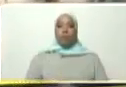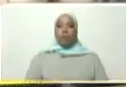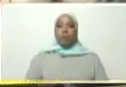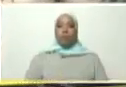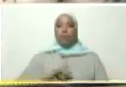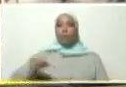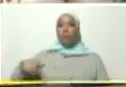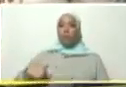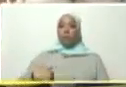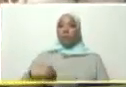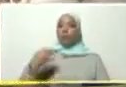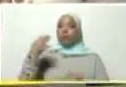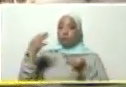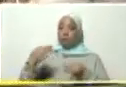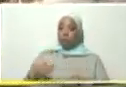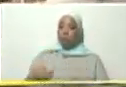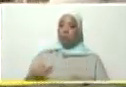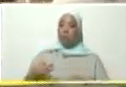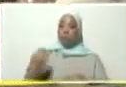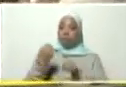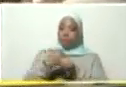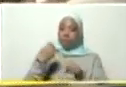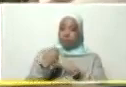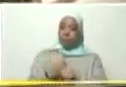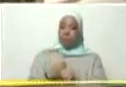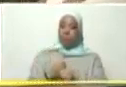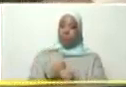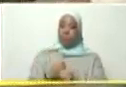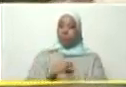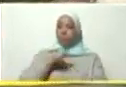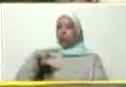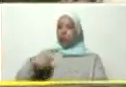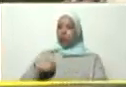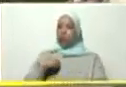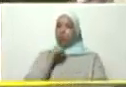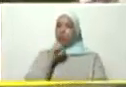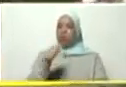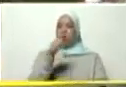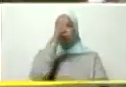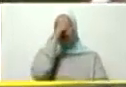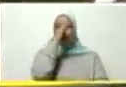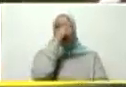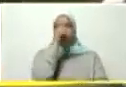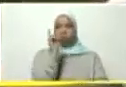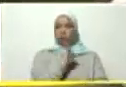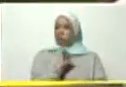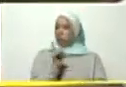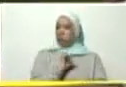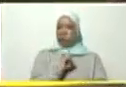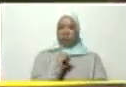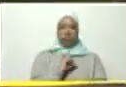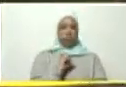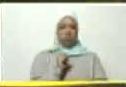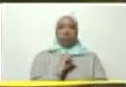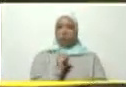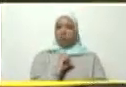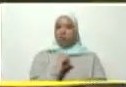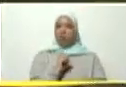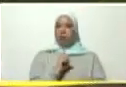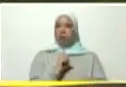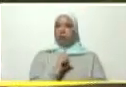vamos en serio nosotros no estamos jugando carritos como dice el Señor Guerrero de Los Guerreros de la Vega